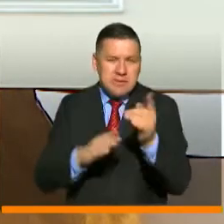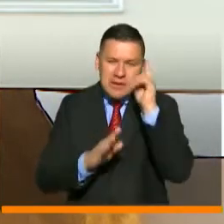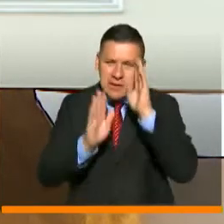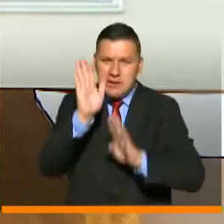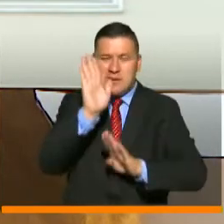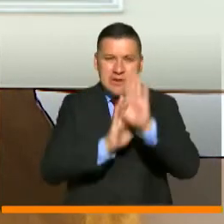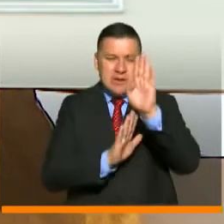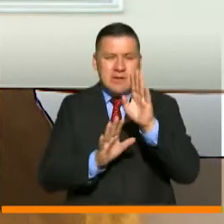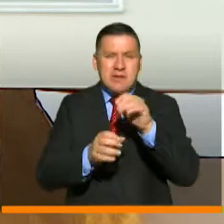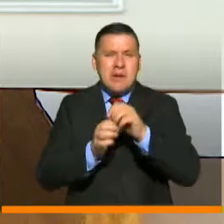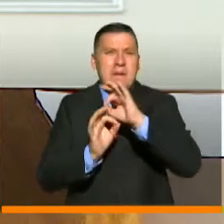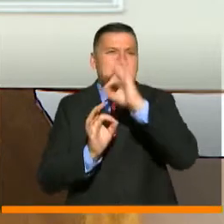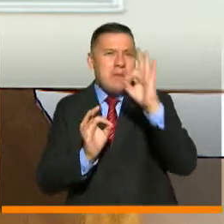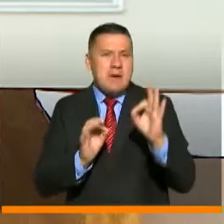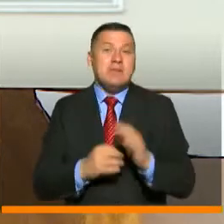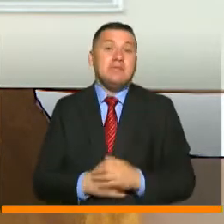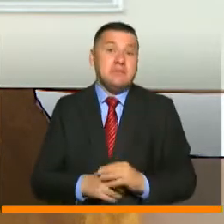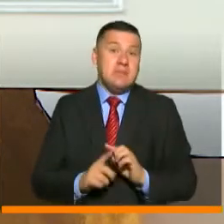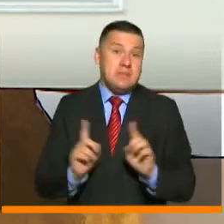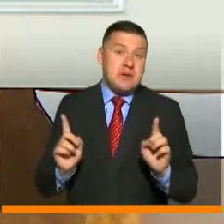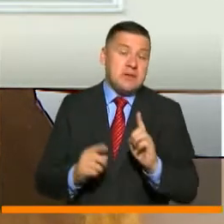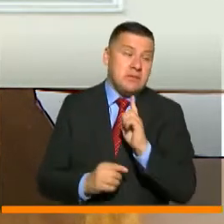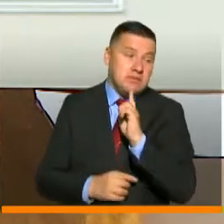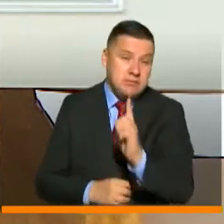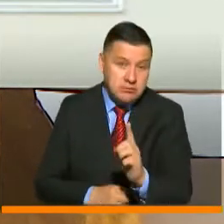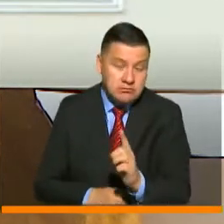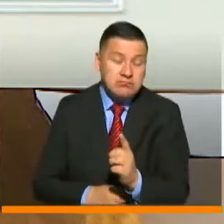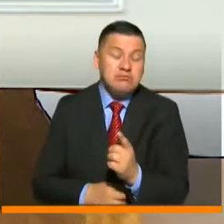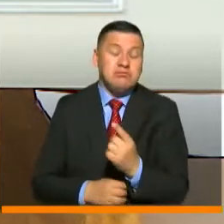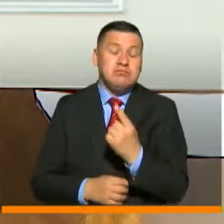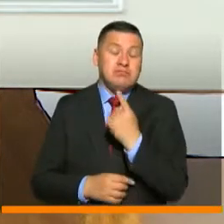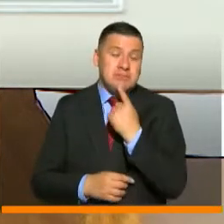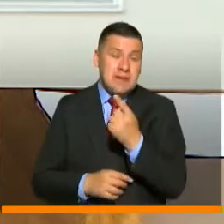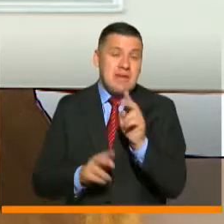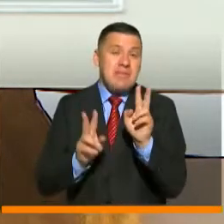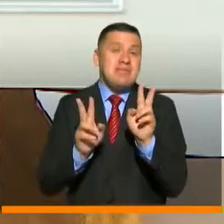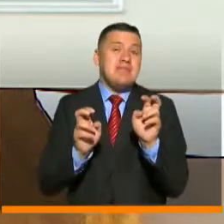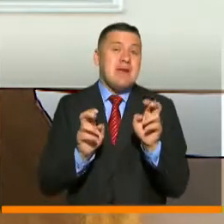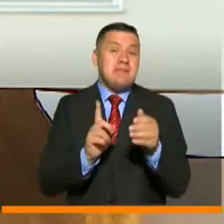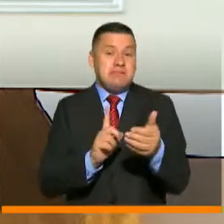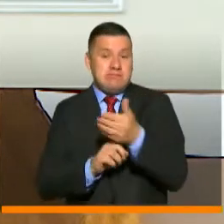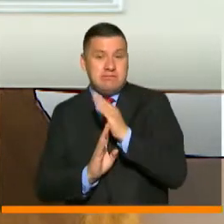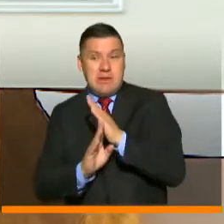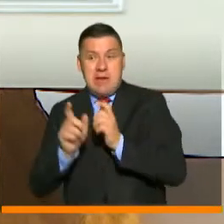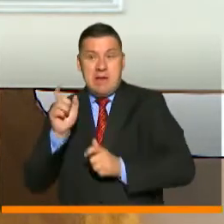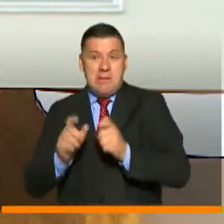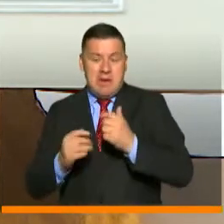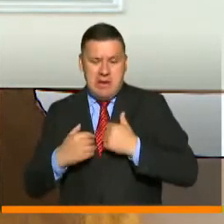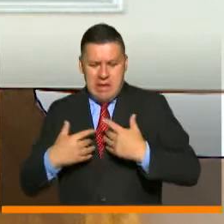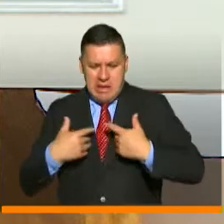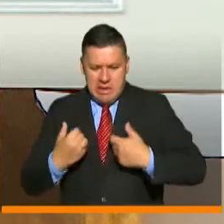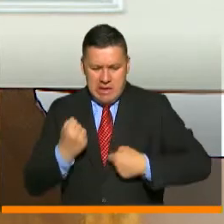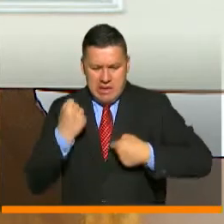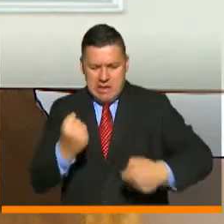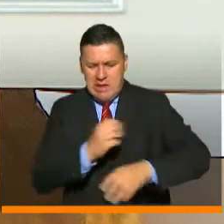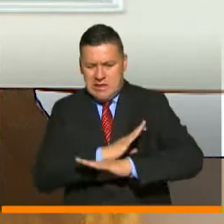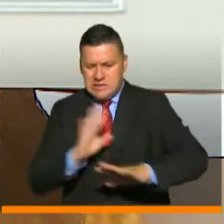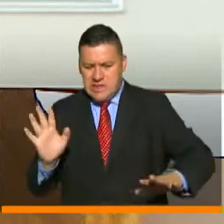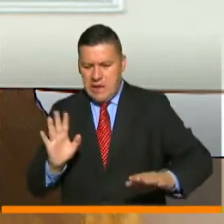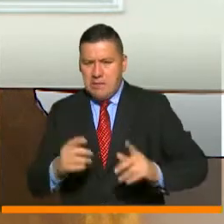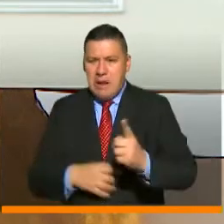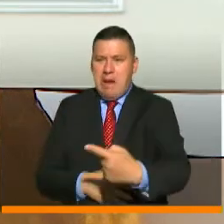desarrollo con enfoque territorial pero ciertamente también los temas de protección de las personas en proceso de